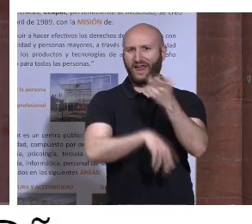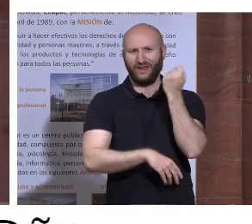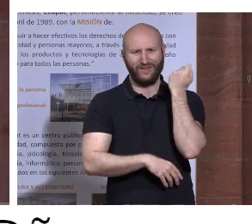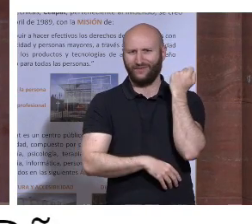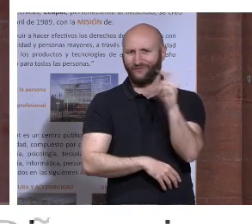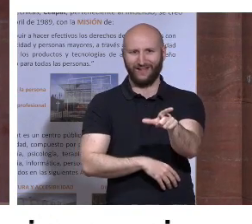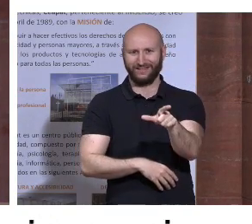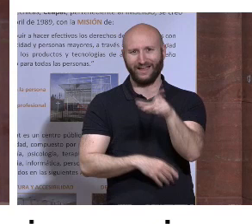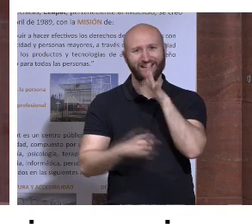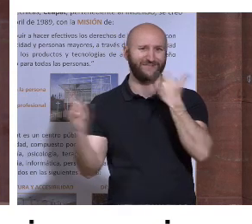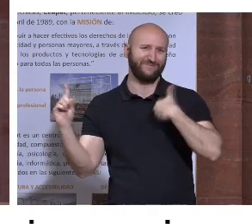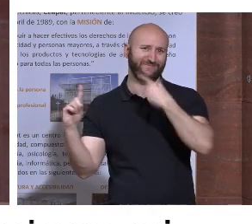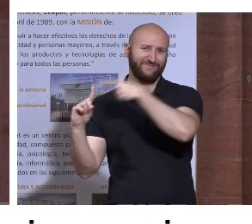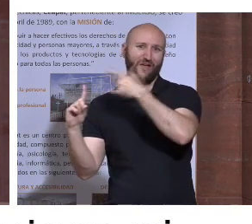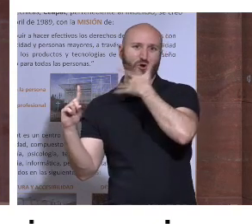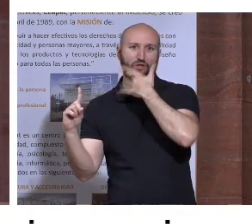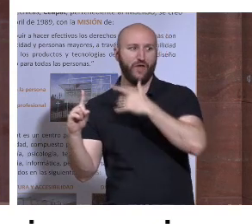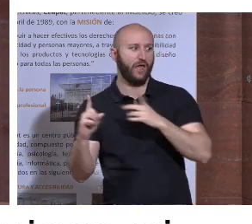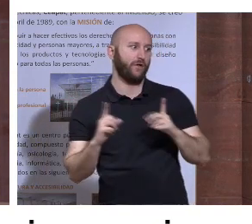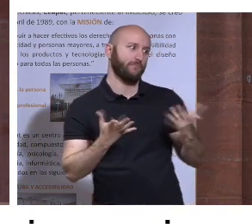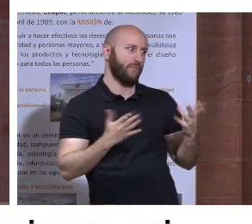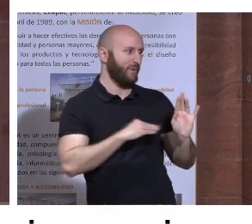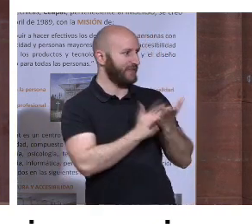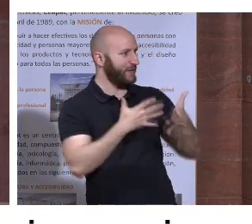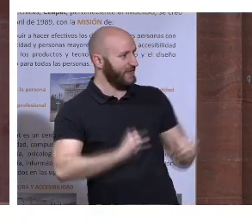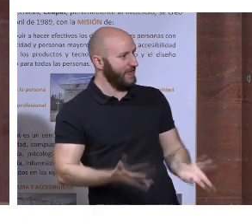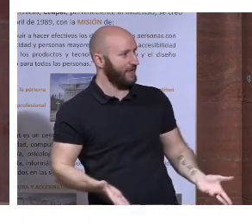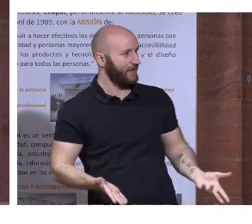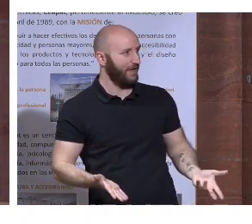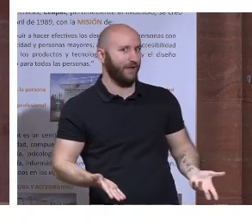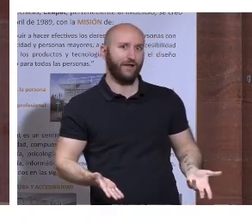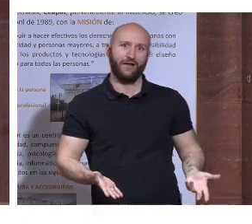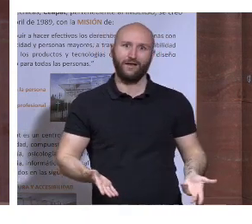que todos la conocemos. No se te ocurra decir por impresentable.